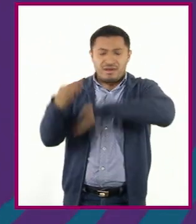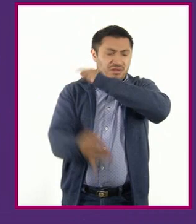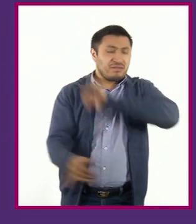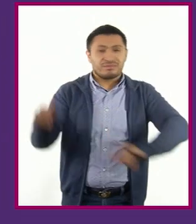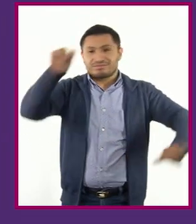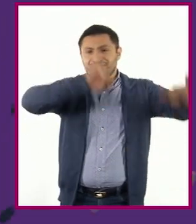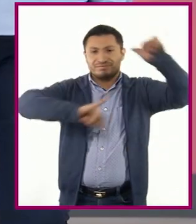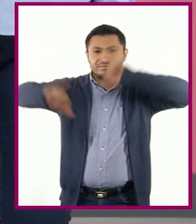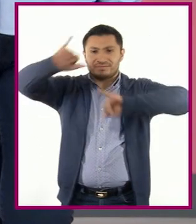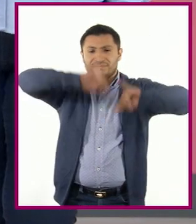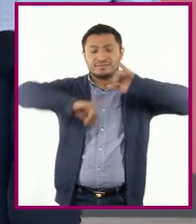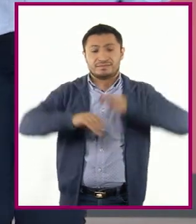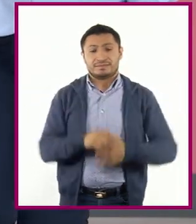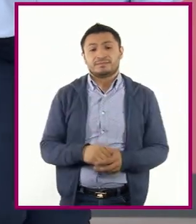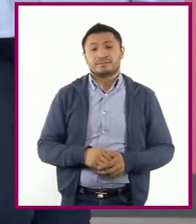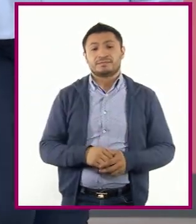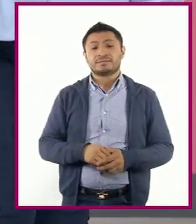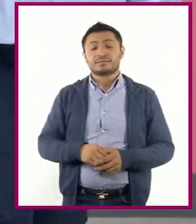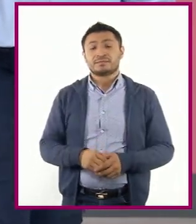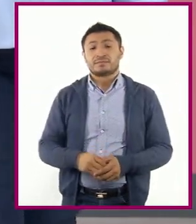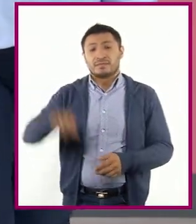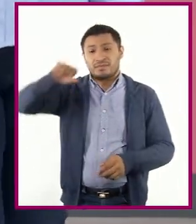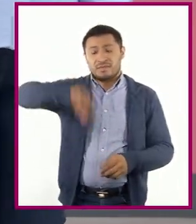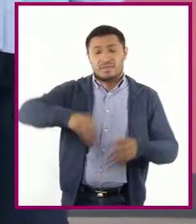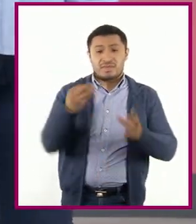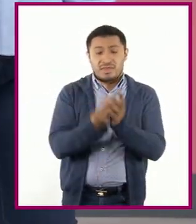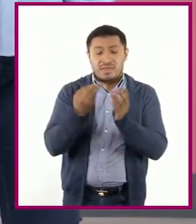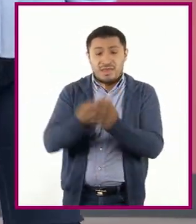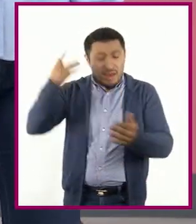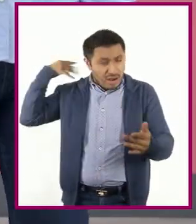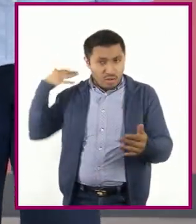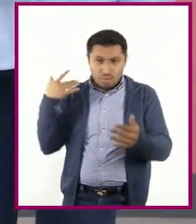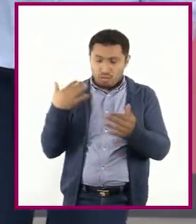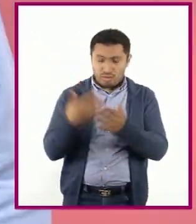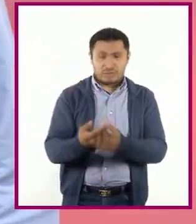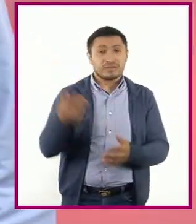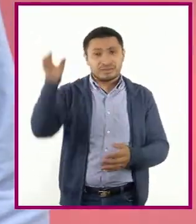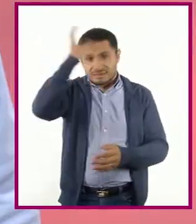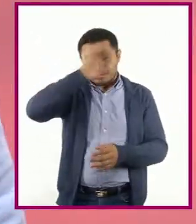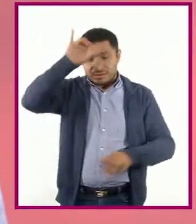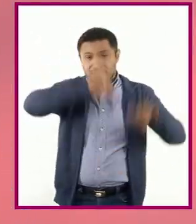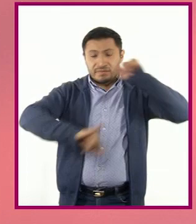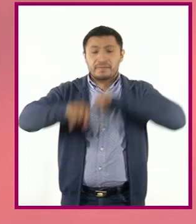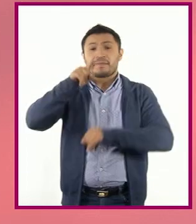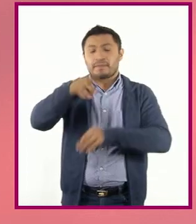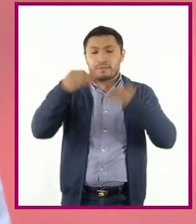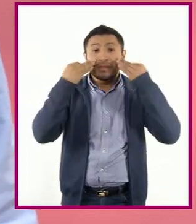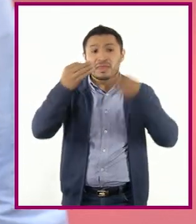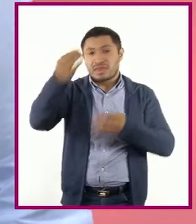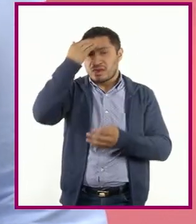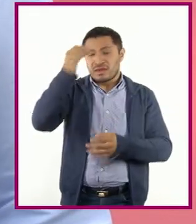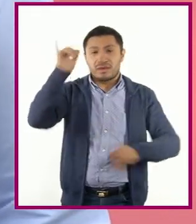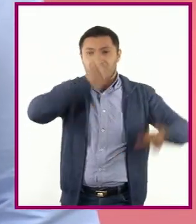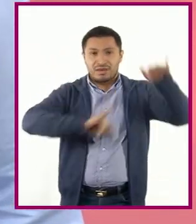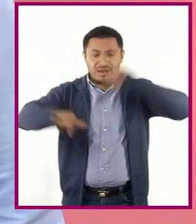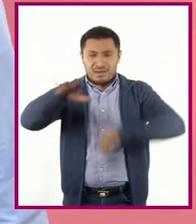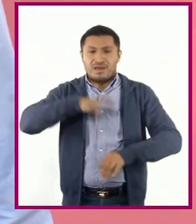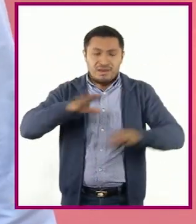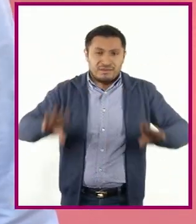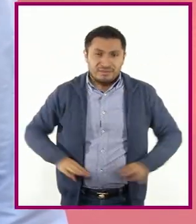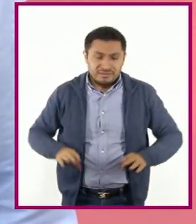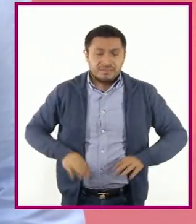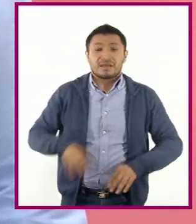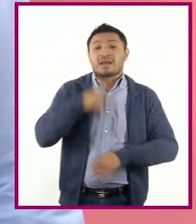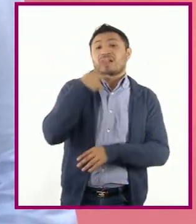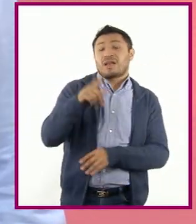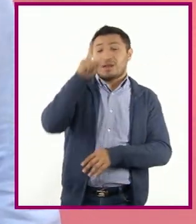química. A lo largo de estas sesiones de ciencias químicas, han observado que los conocimientos químicos tienen su propio